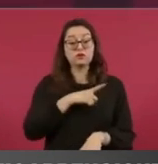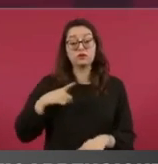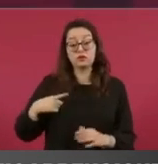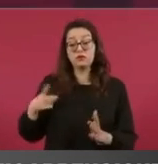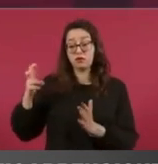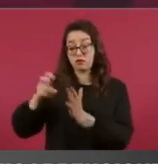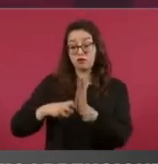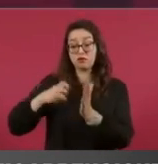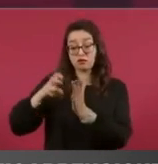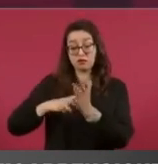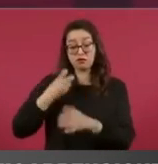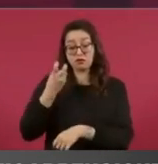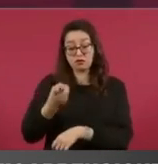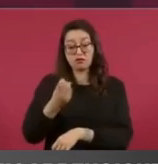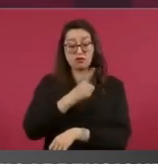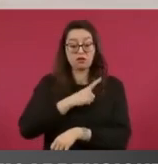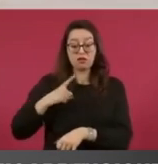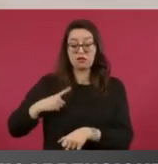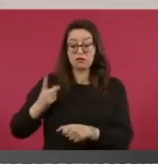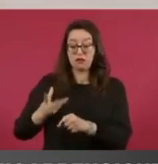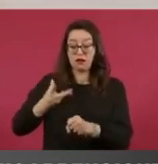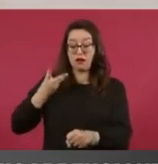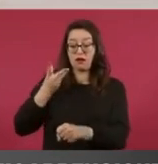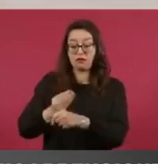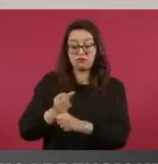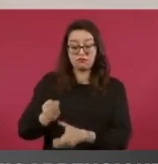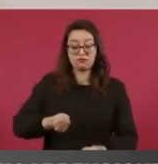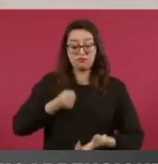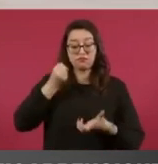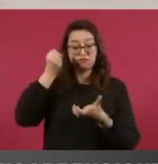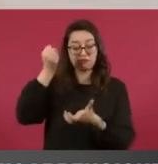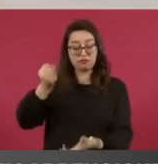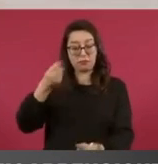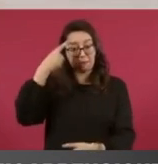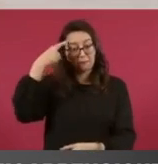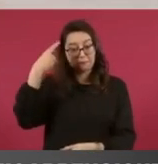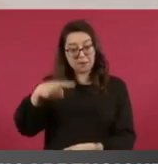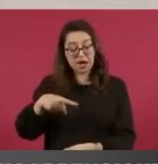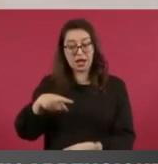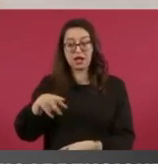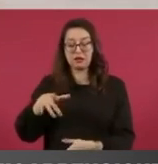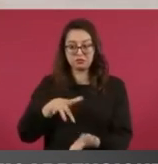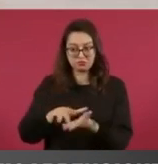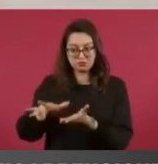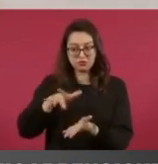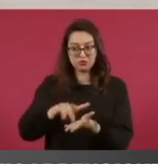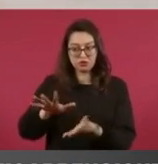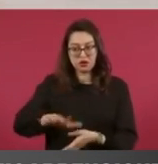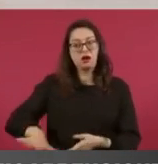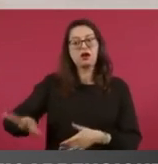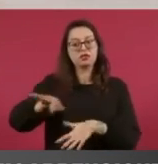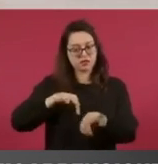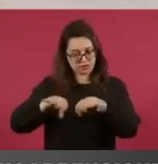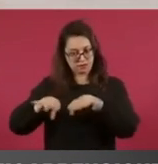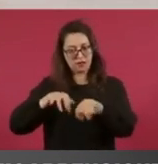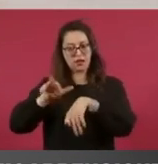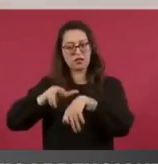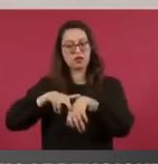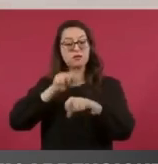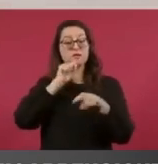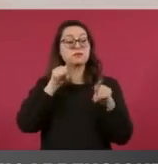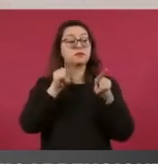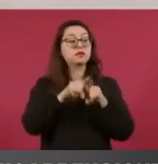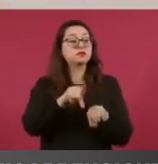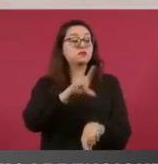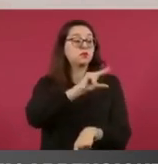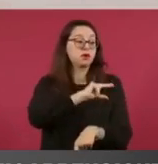¿sí? Y que nos pongamos de acuerdo también con el sector privado, pero